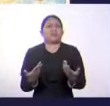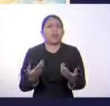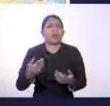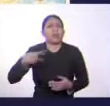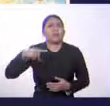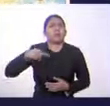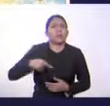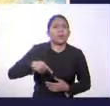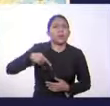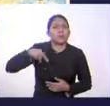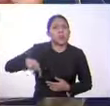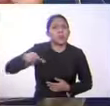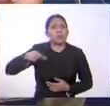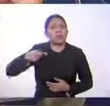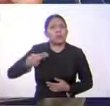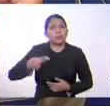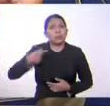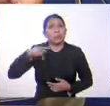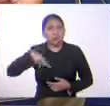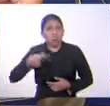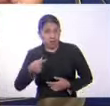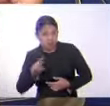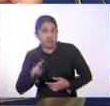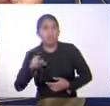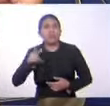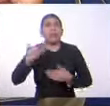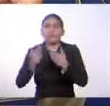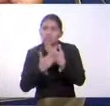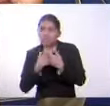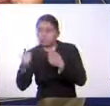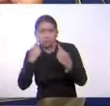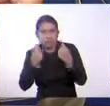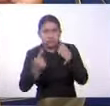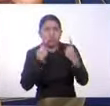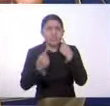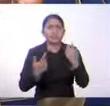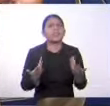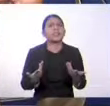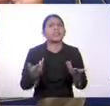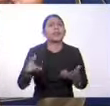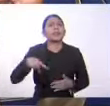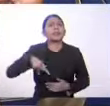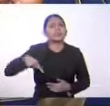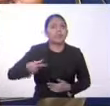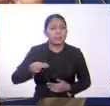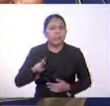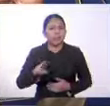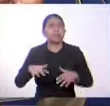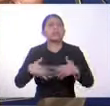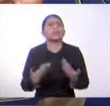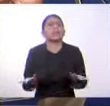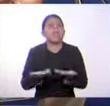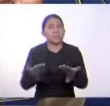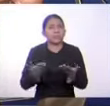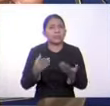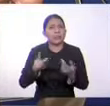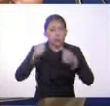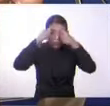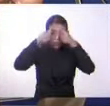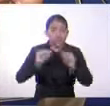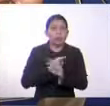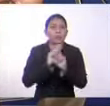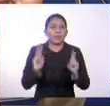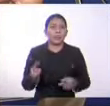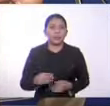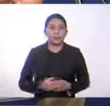el cumplimiento del debido proceso, que es parte entonces del mandato de esta Procuraduría, que es derivada de los acuerdos de paz. Pero lo